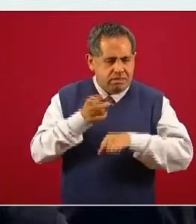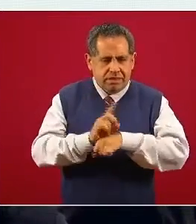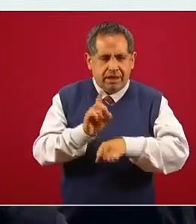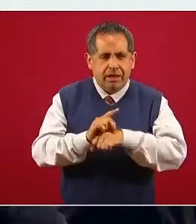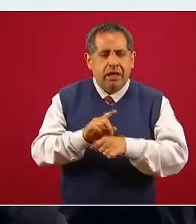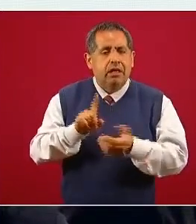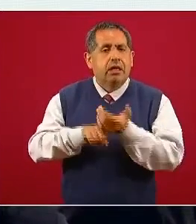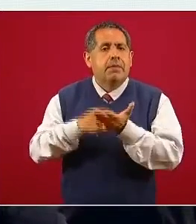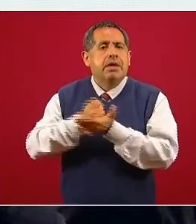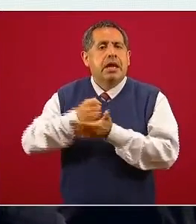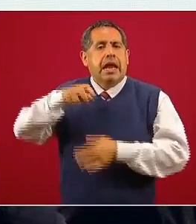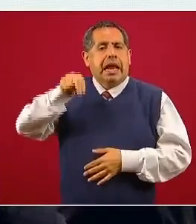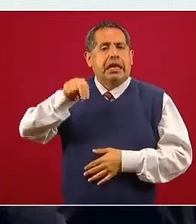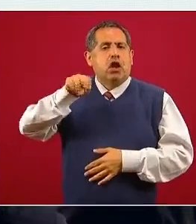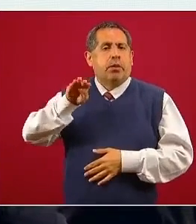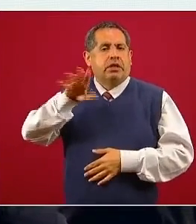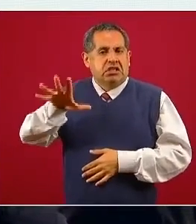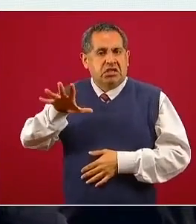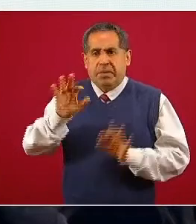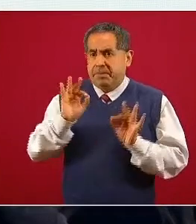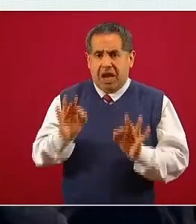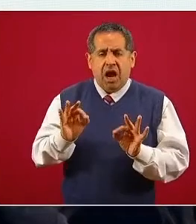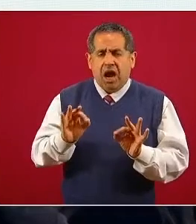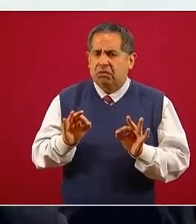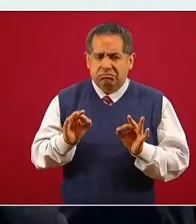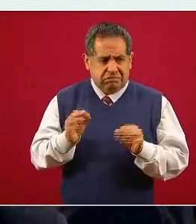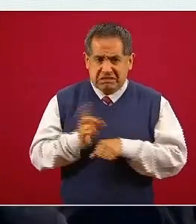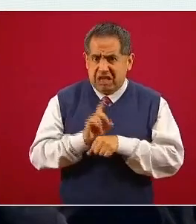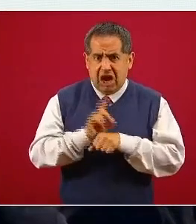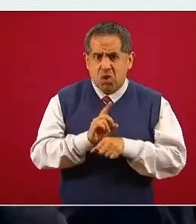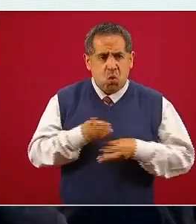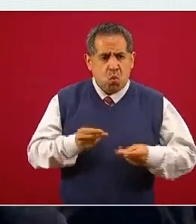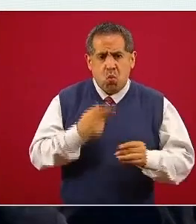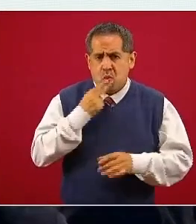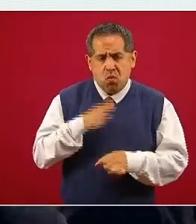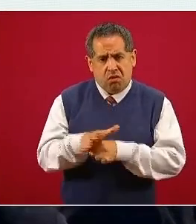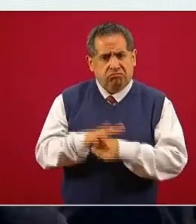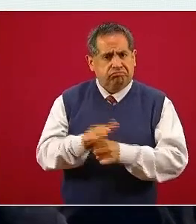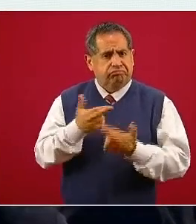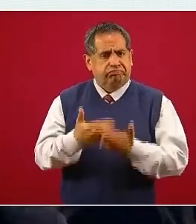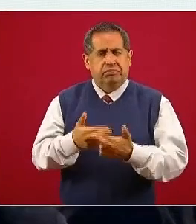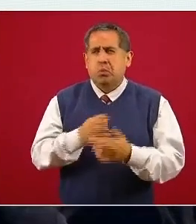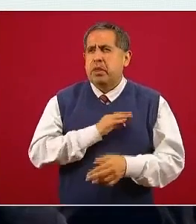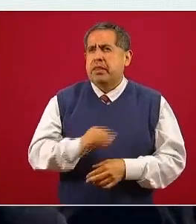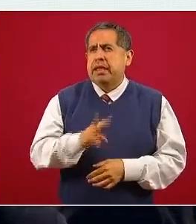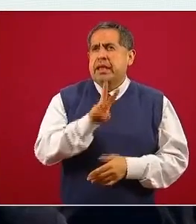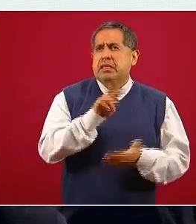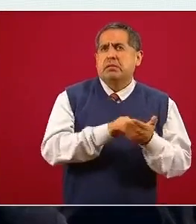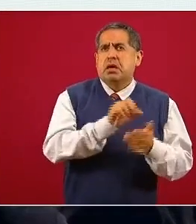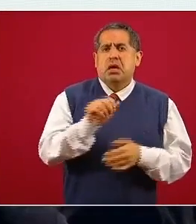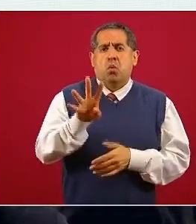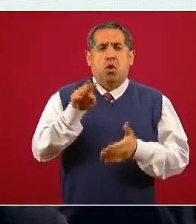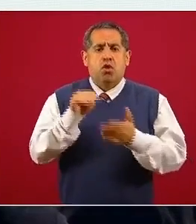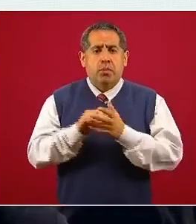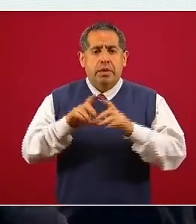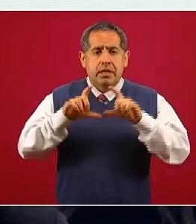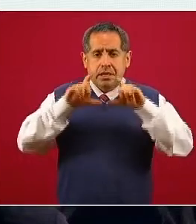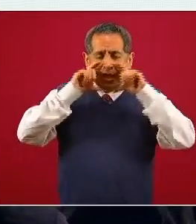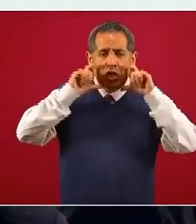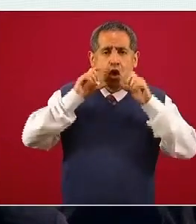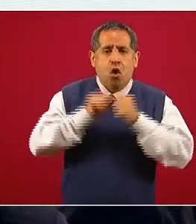los N95 y aproximadamente de 3.000 a 4.000 cubrebocas triple